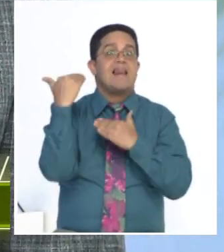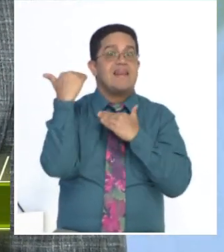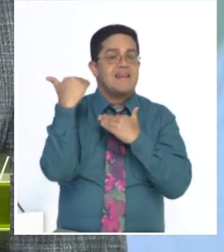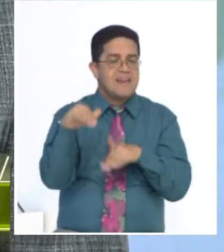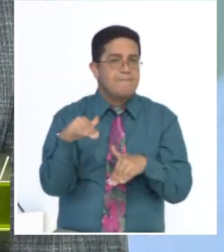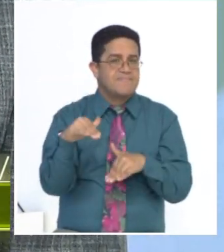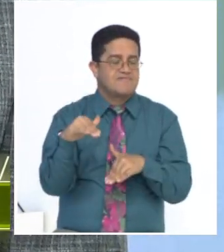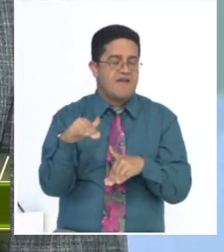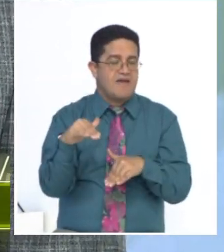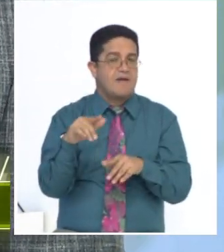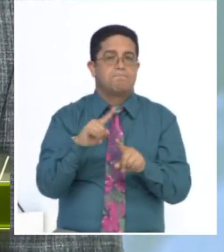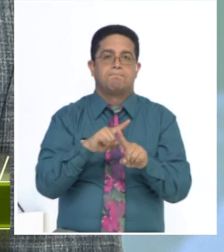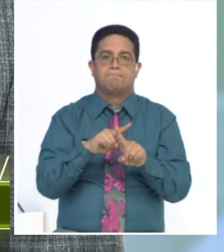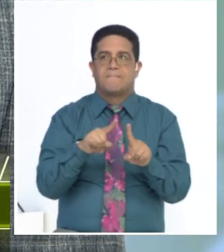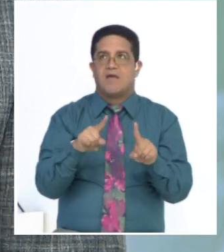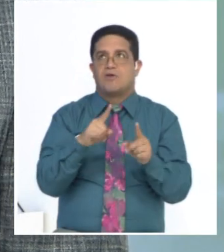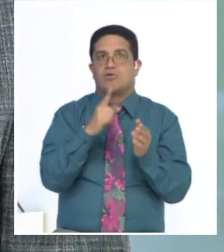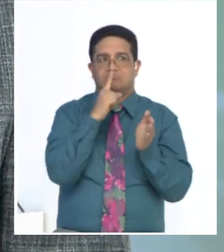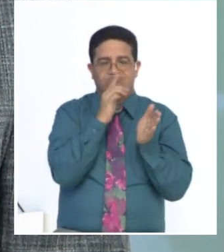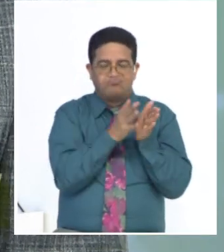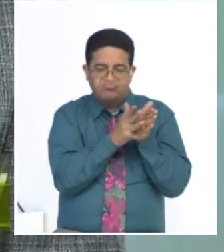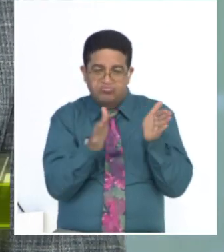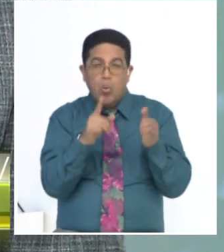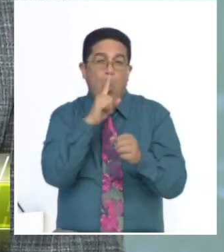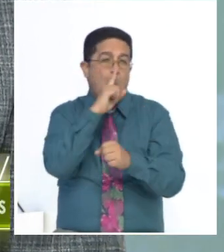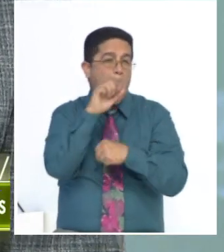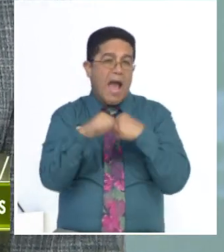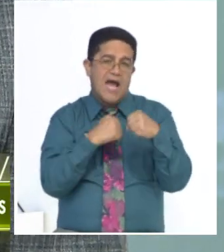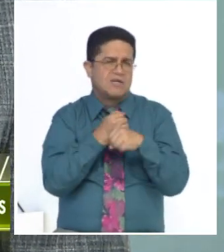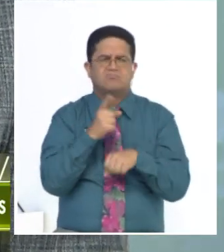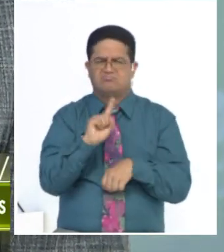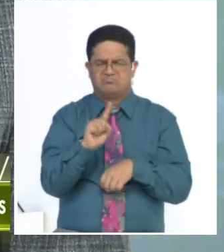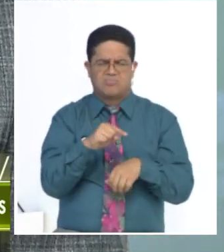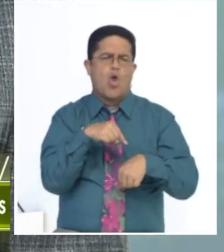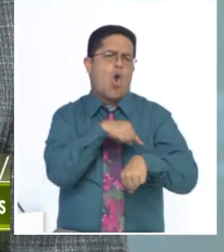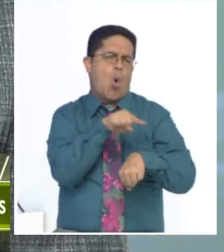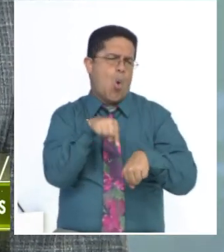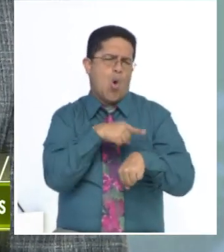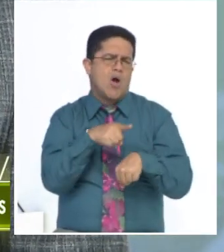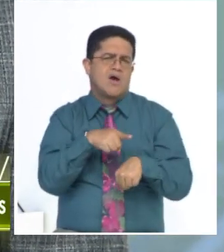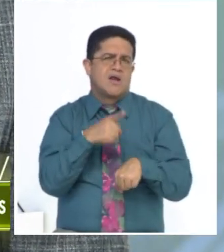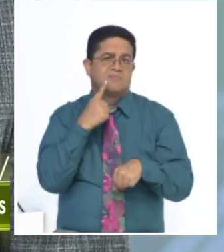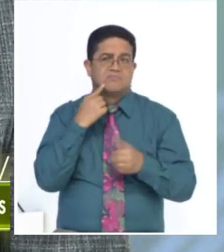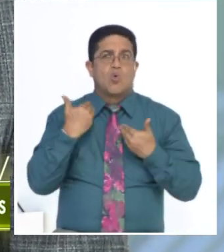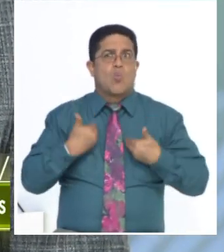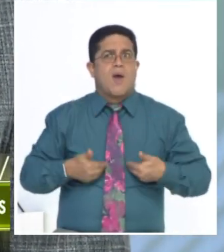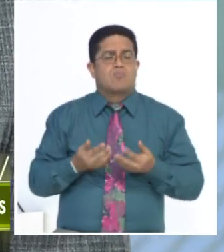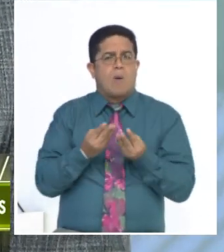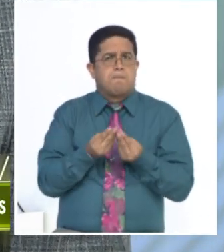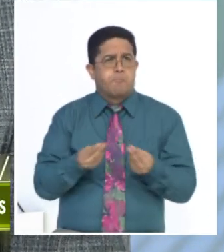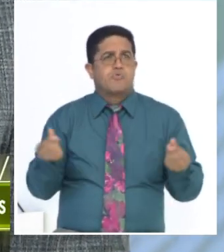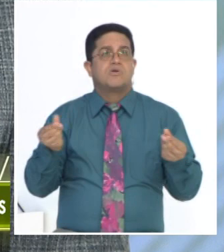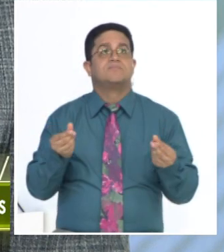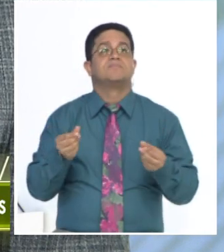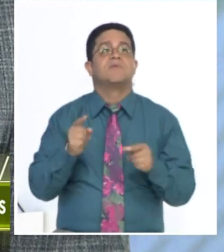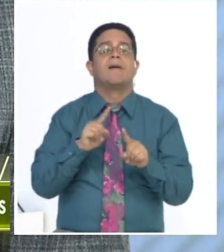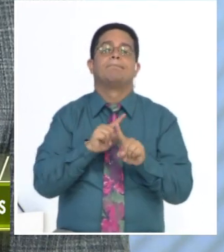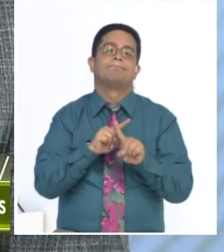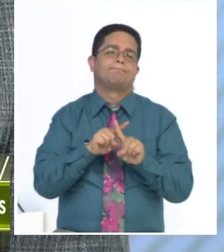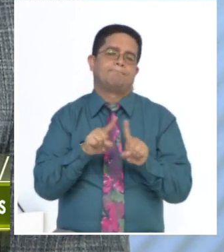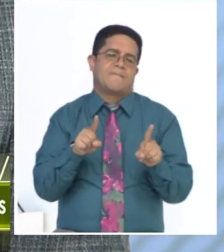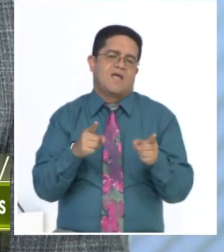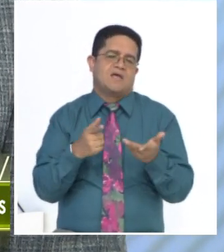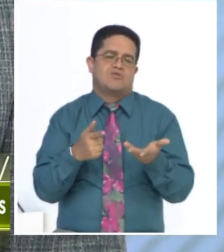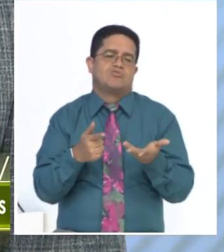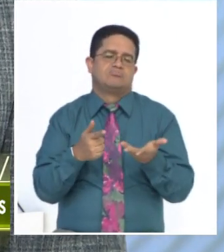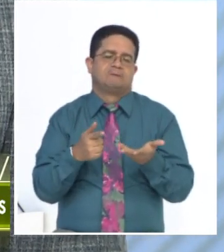otra, pero no llega al año como tal. Pueden ser incluso horas, ¿sí? Sin embargo, yo diría que no estaría contraindicado el uso,